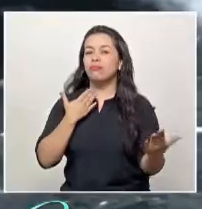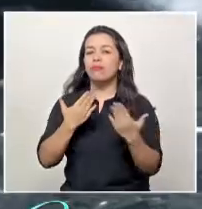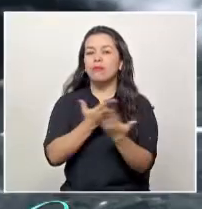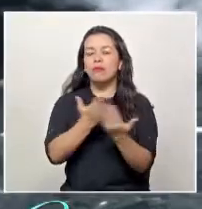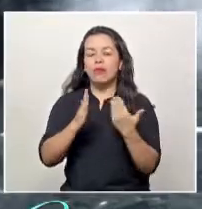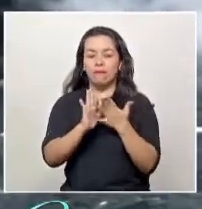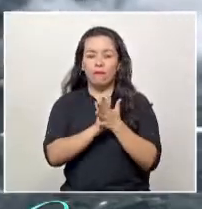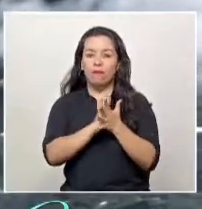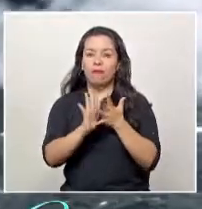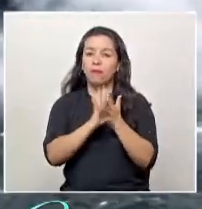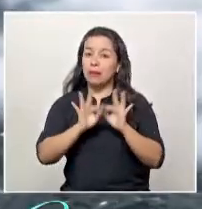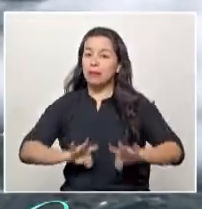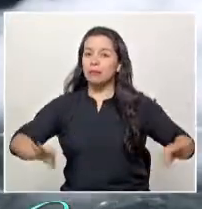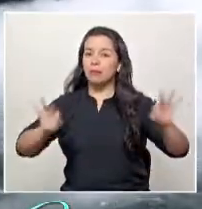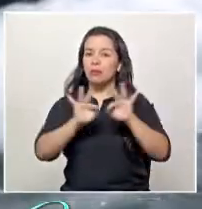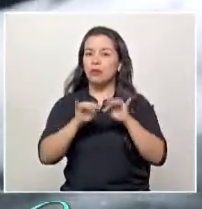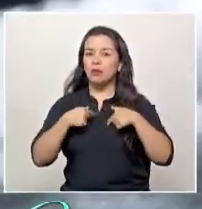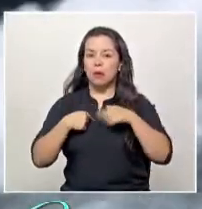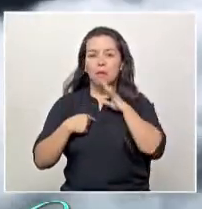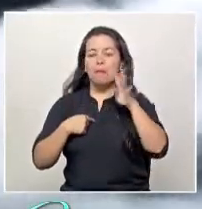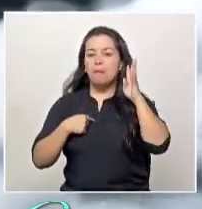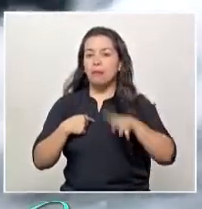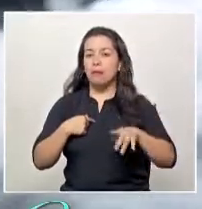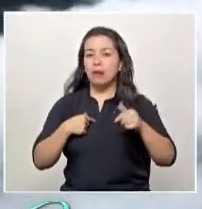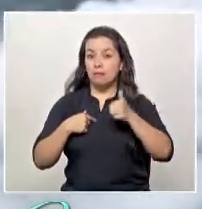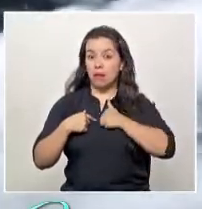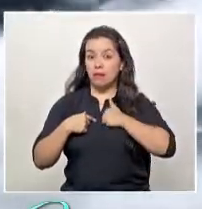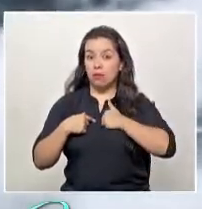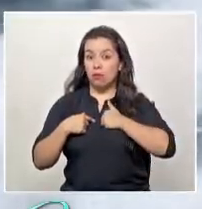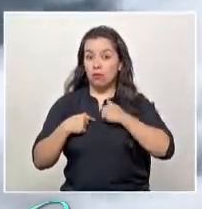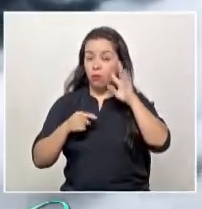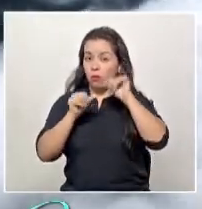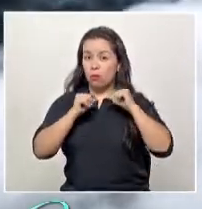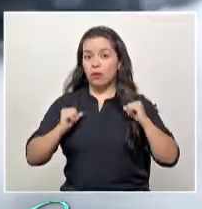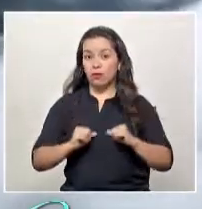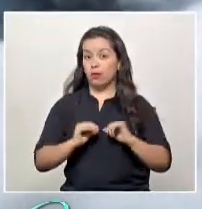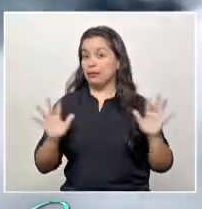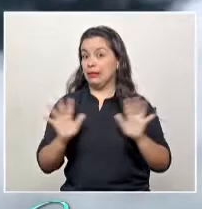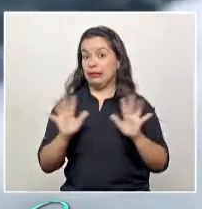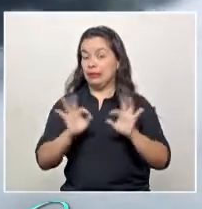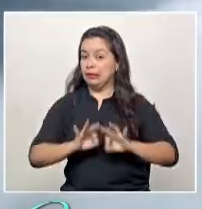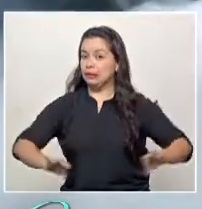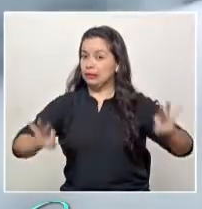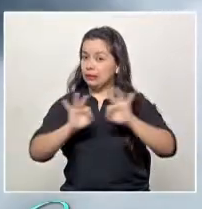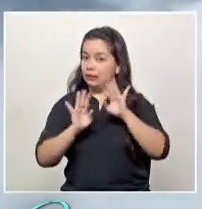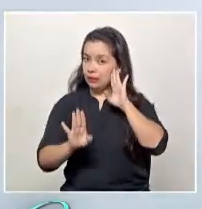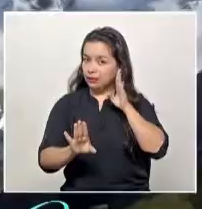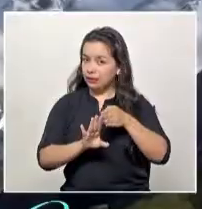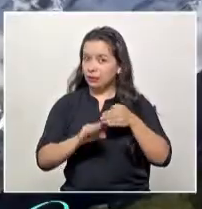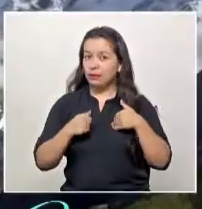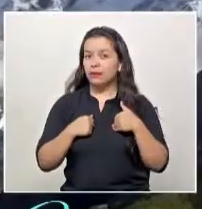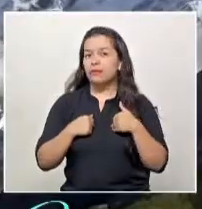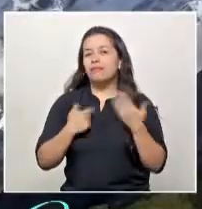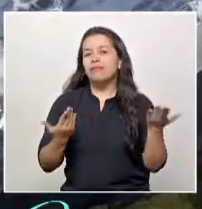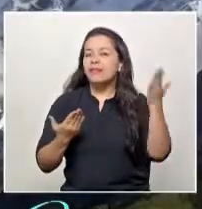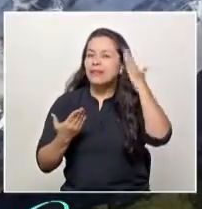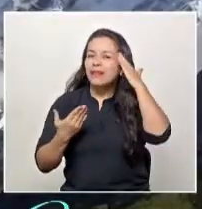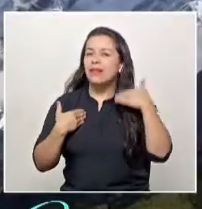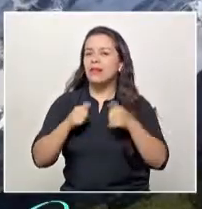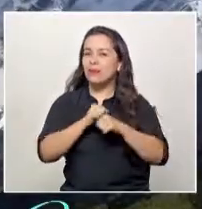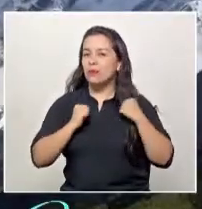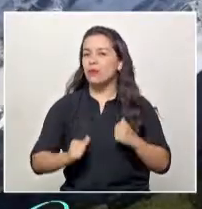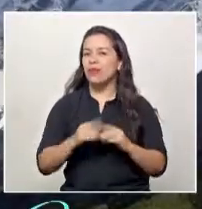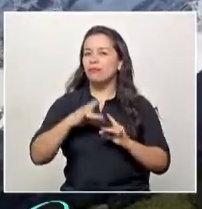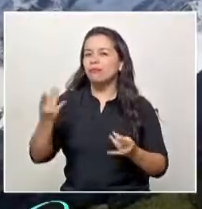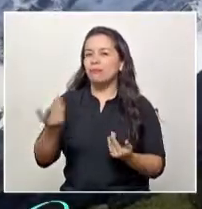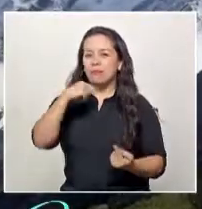dice. Nunca traiciones a tu propio corazón o te perderás. Tu corazón es el que cuida la entrada hacia tu